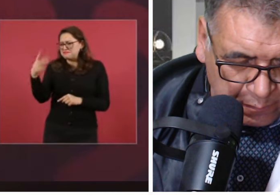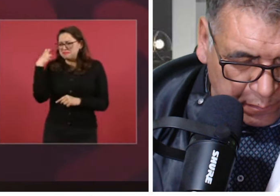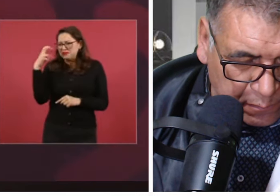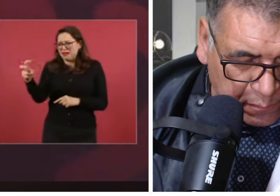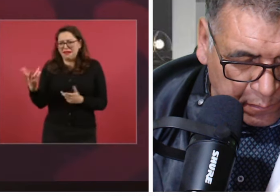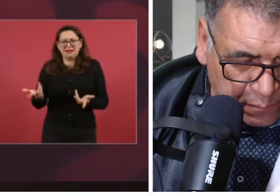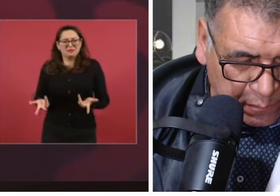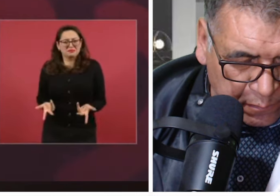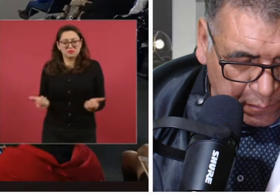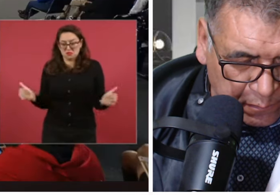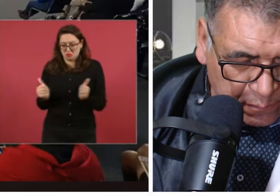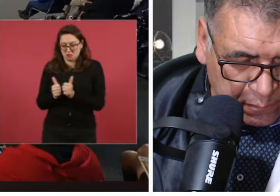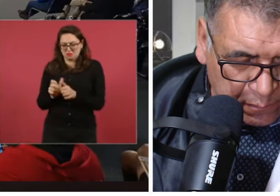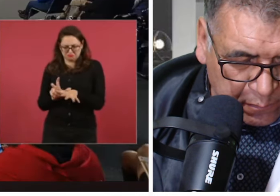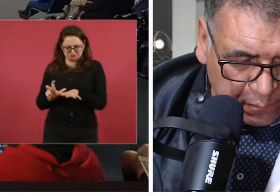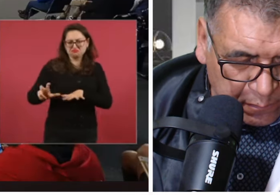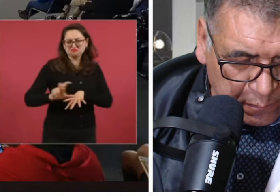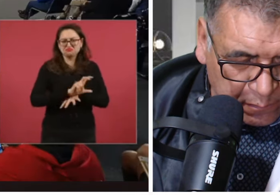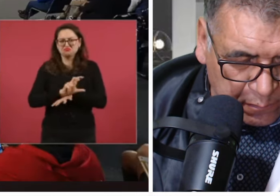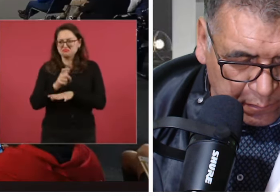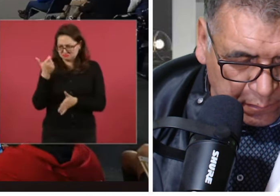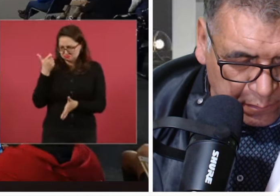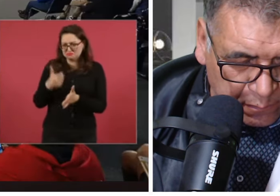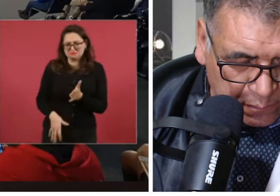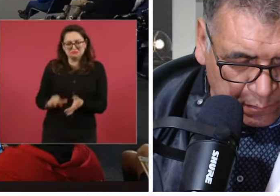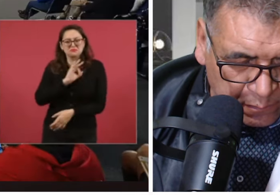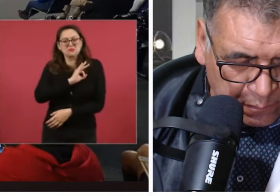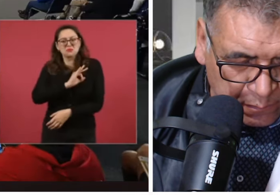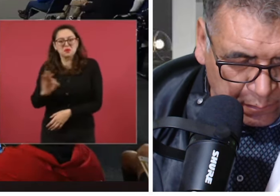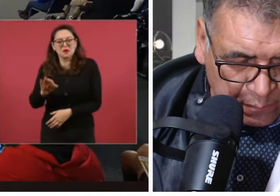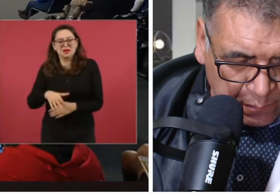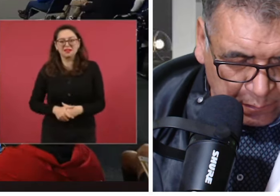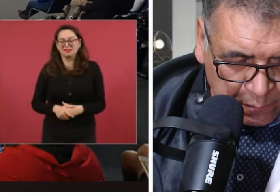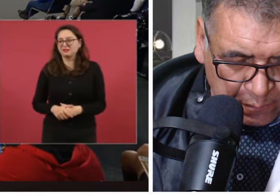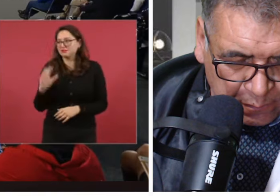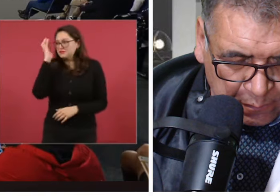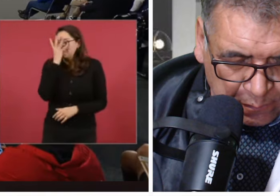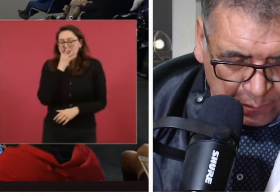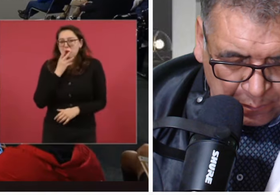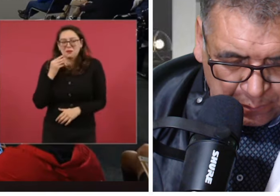tren? Se puede ahorrar. Y es bellísimo.